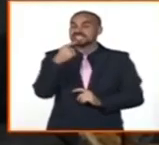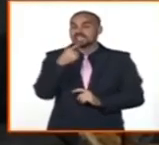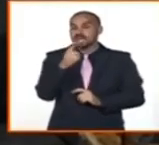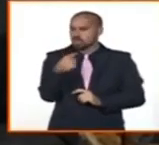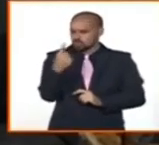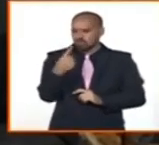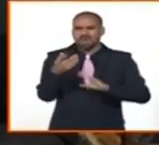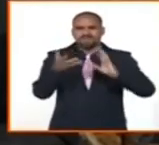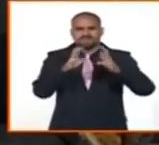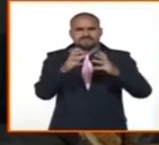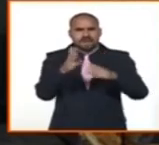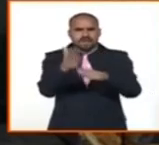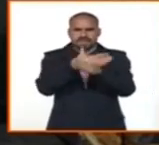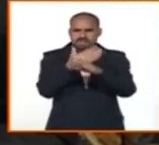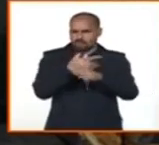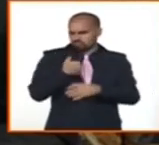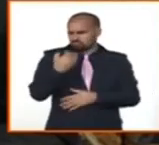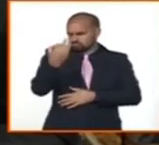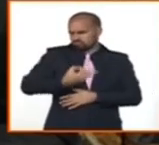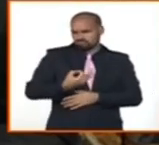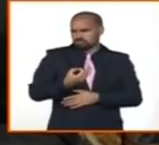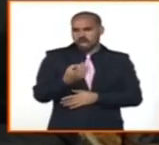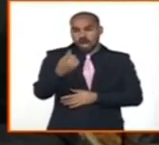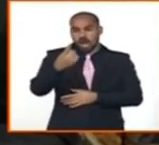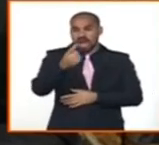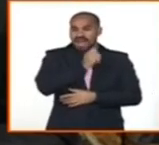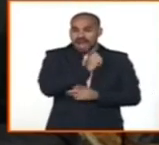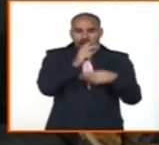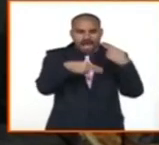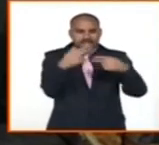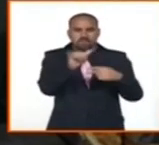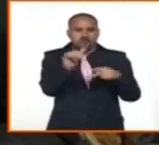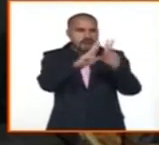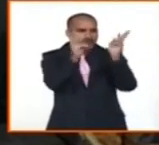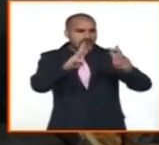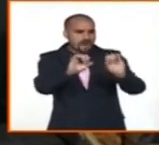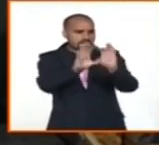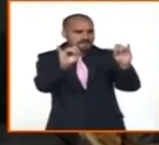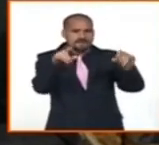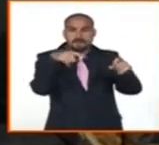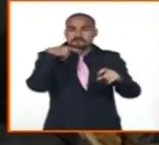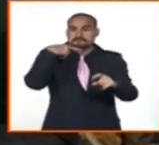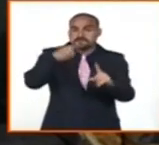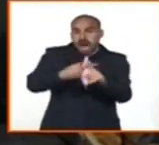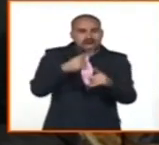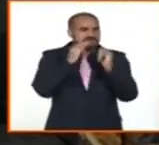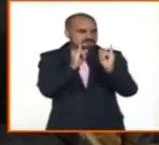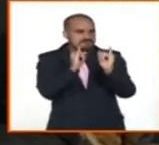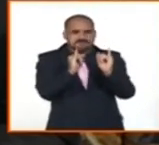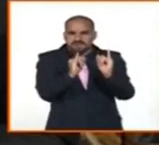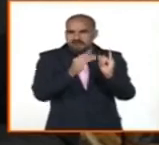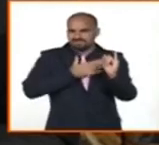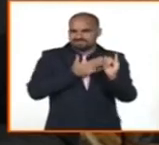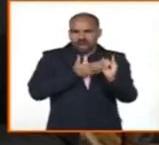vías para construir eso que tú quieres y que necesitamos todos, que tiene que dar respuesta